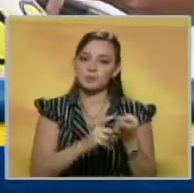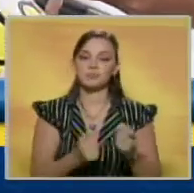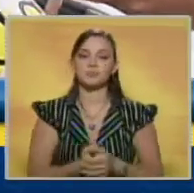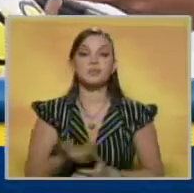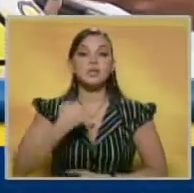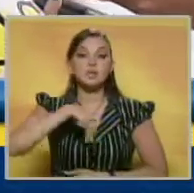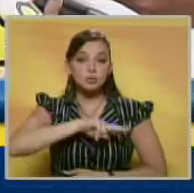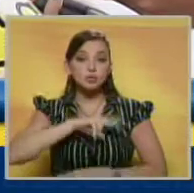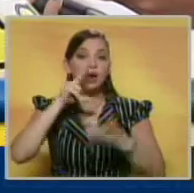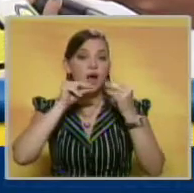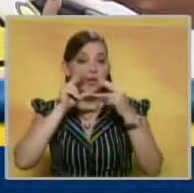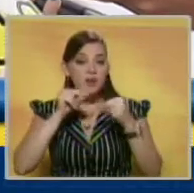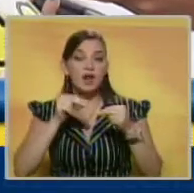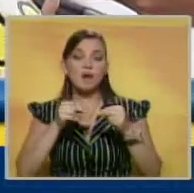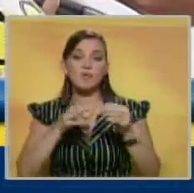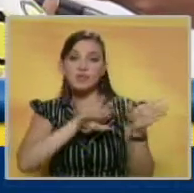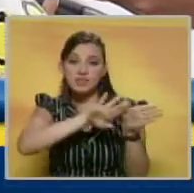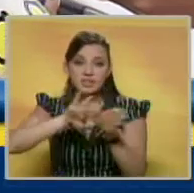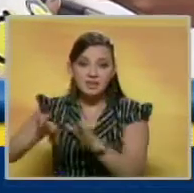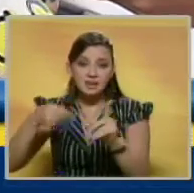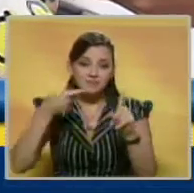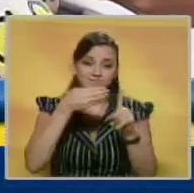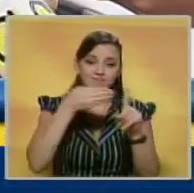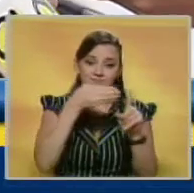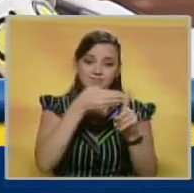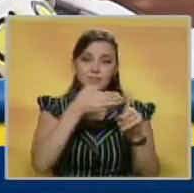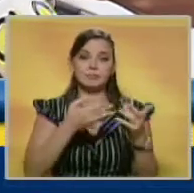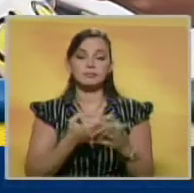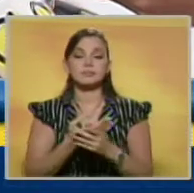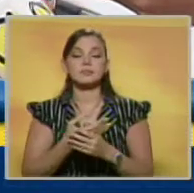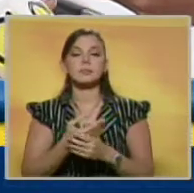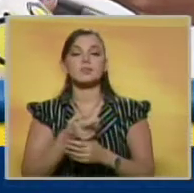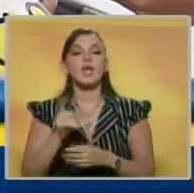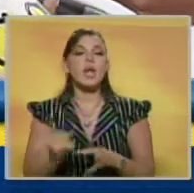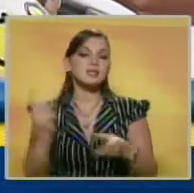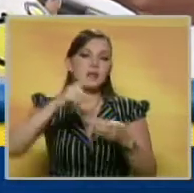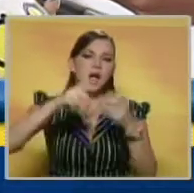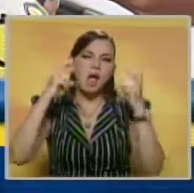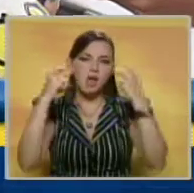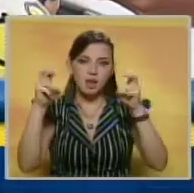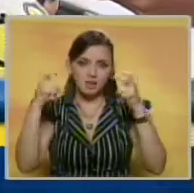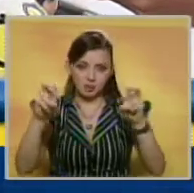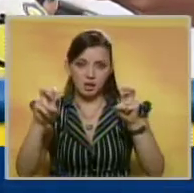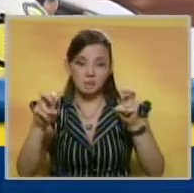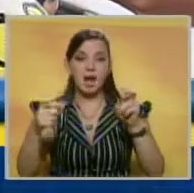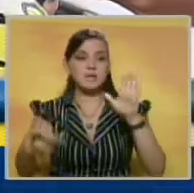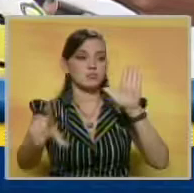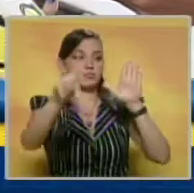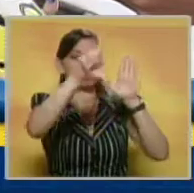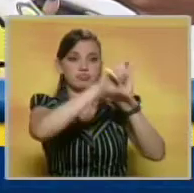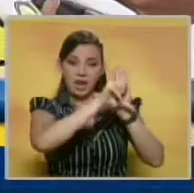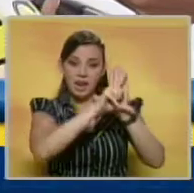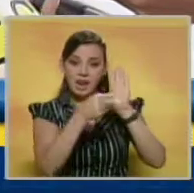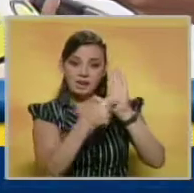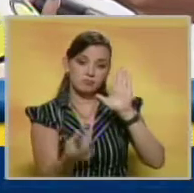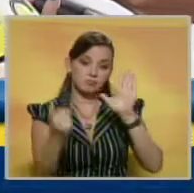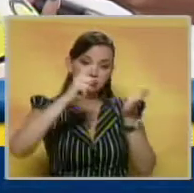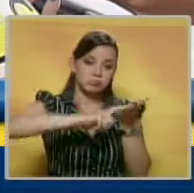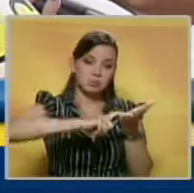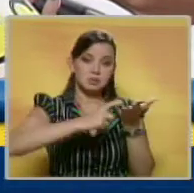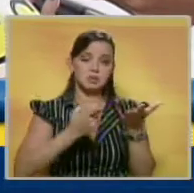violencia de género y se incorporó el tema de feminicidio. Aun cuando fue incorporado en esa legislación que aprobamos,